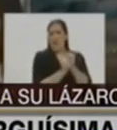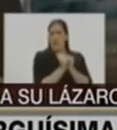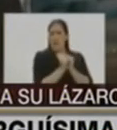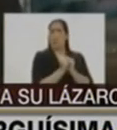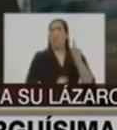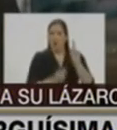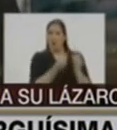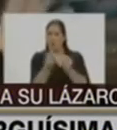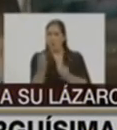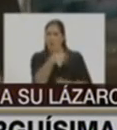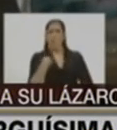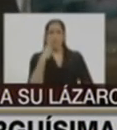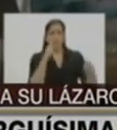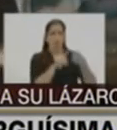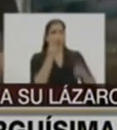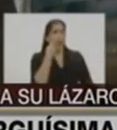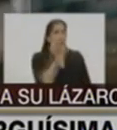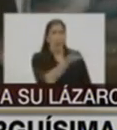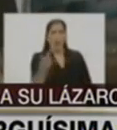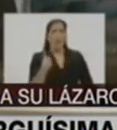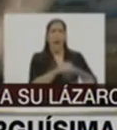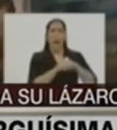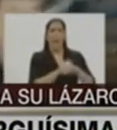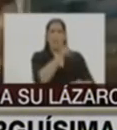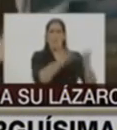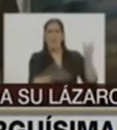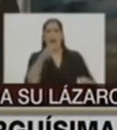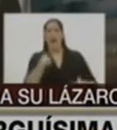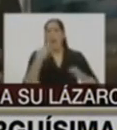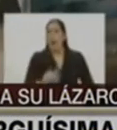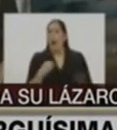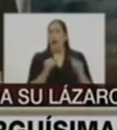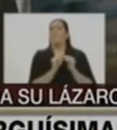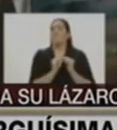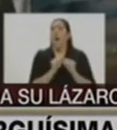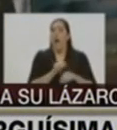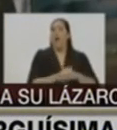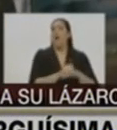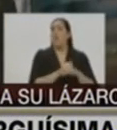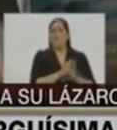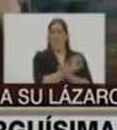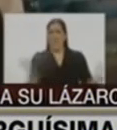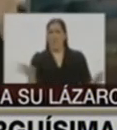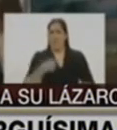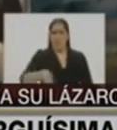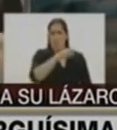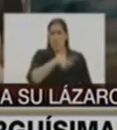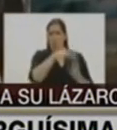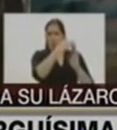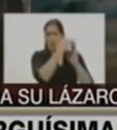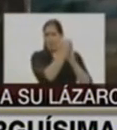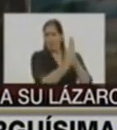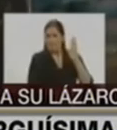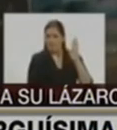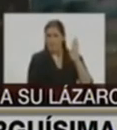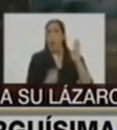personalmente, no soy amiga, prácticamente amiga, lo que se dice amiga, de ninguno, y hay a la mayoría, no